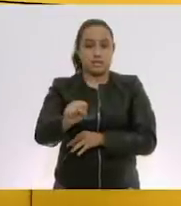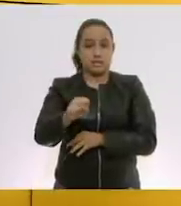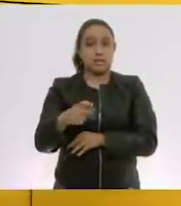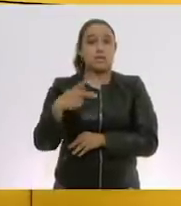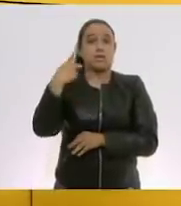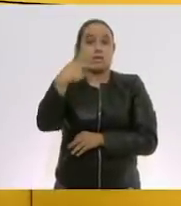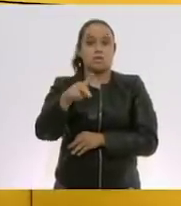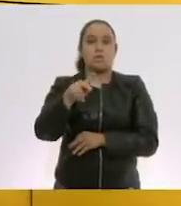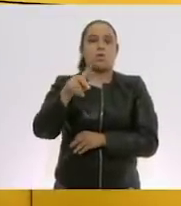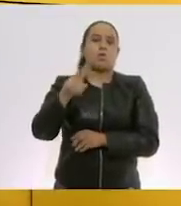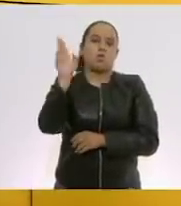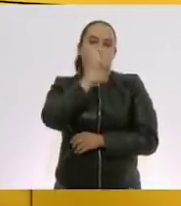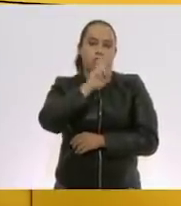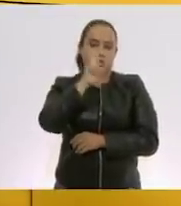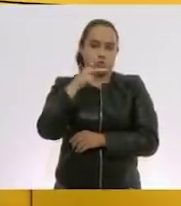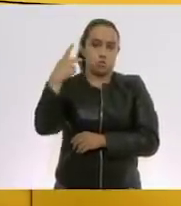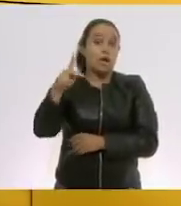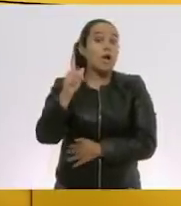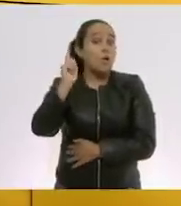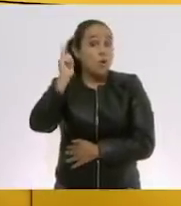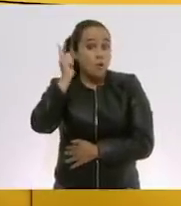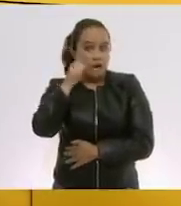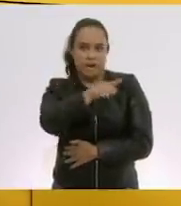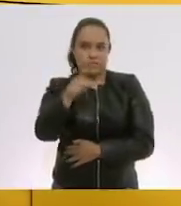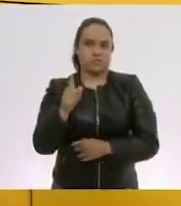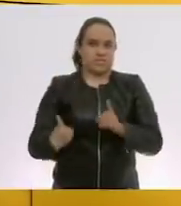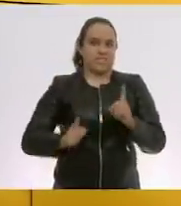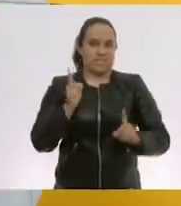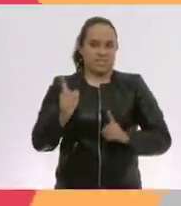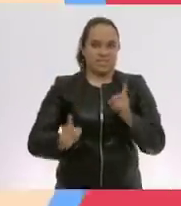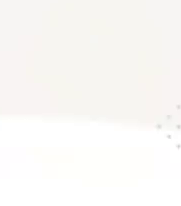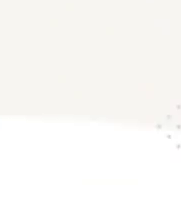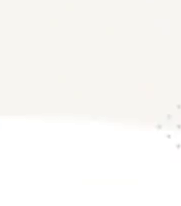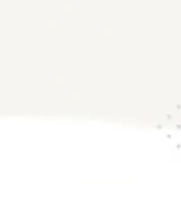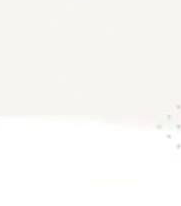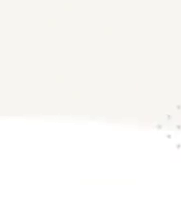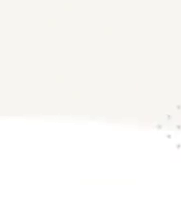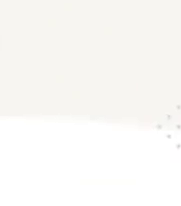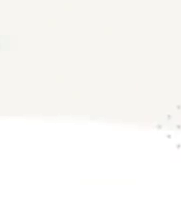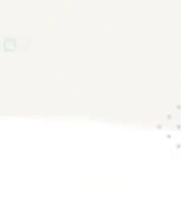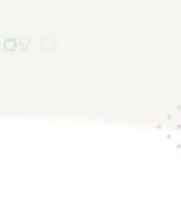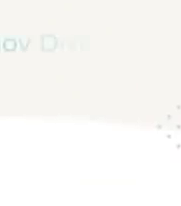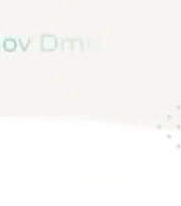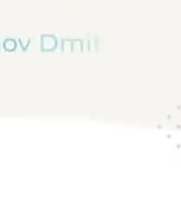ballet Bolshoi de Rusia. Espero la disfrutes.